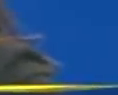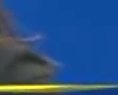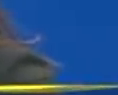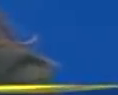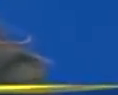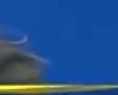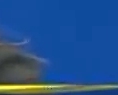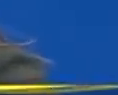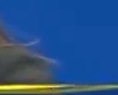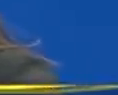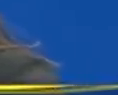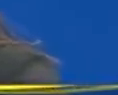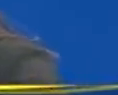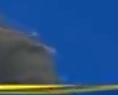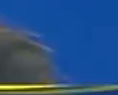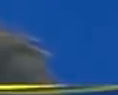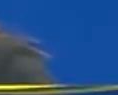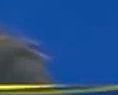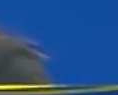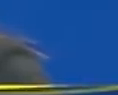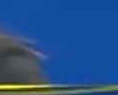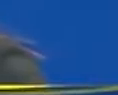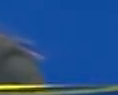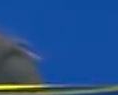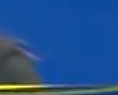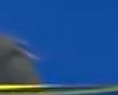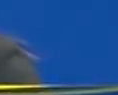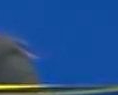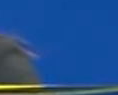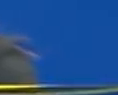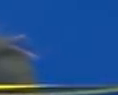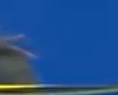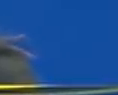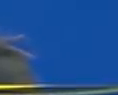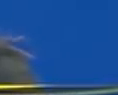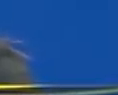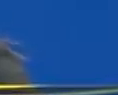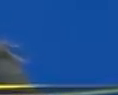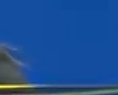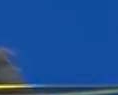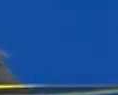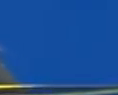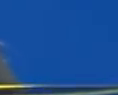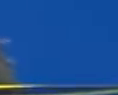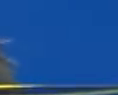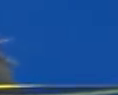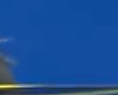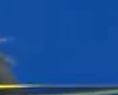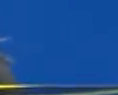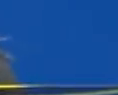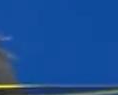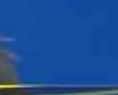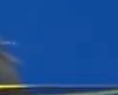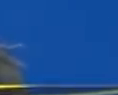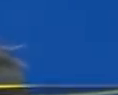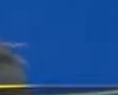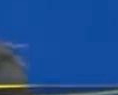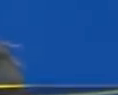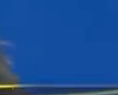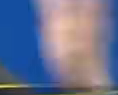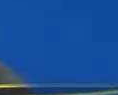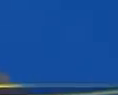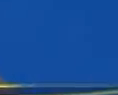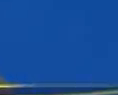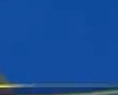la dictadura de los medios, como lo llama, en donde seis corporaciones tienen aproximadamente el 90% de los medios. Entonces,